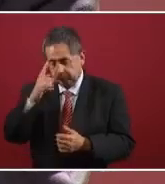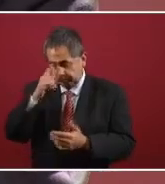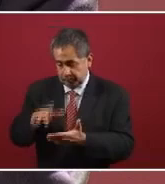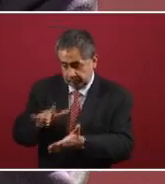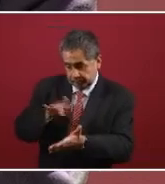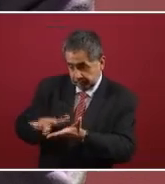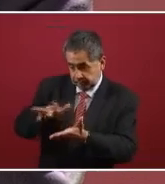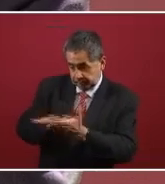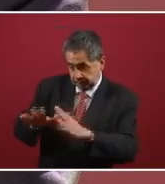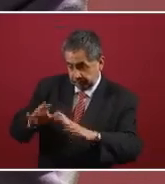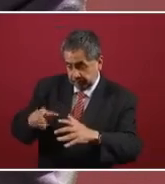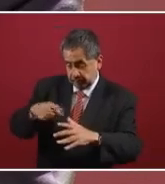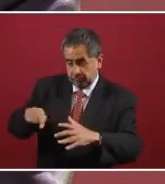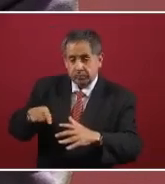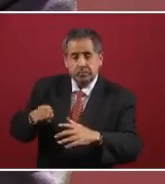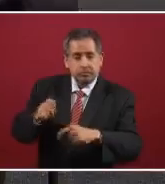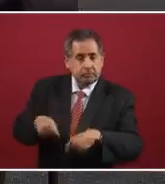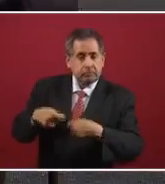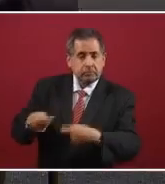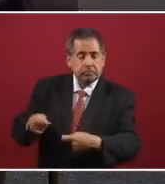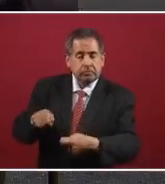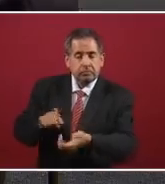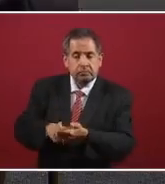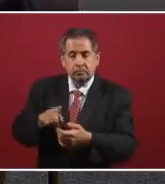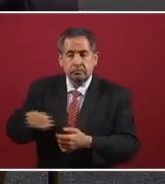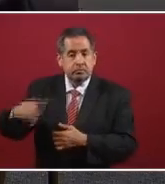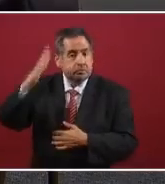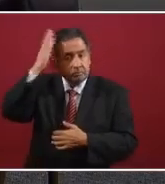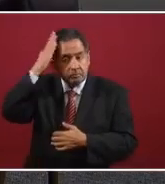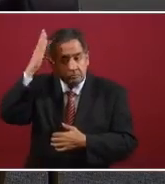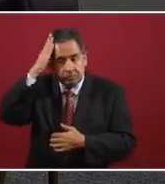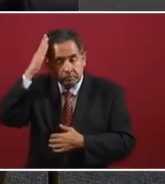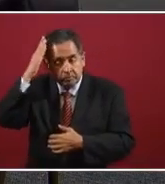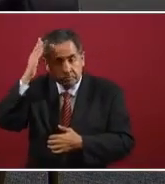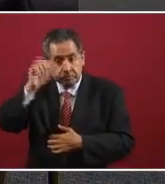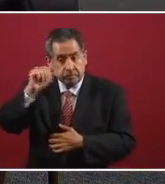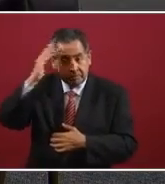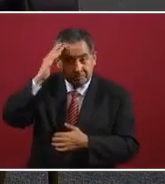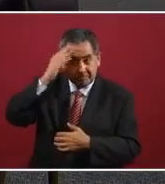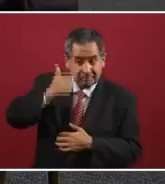apoyos para los dirigentes,